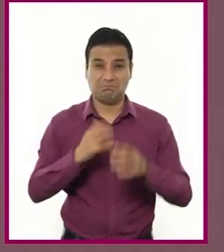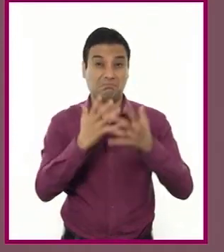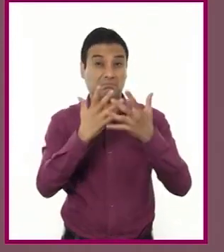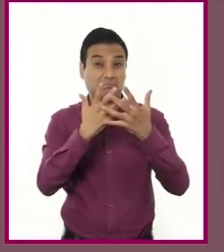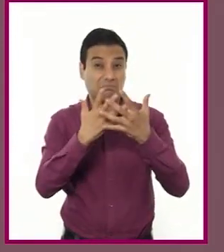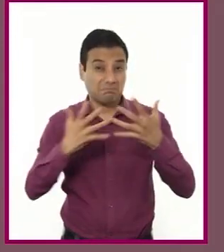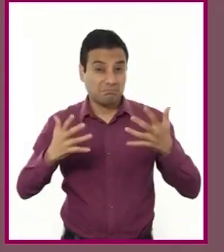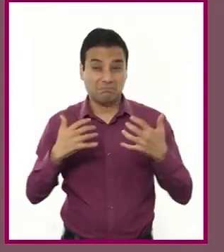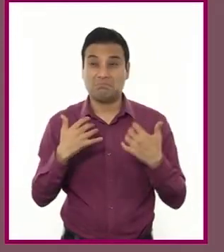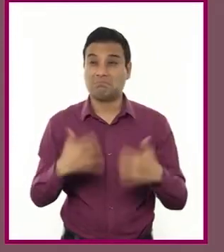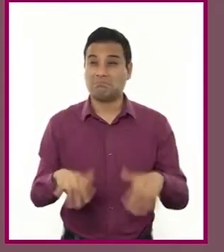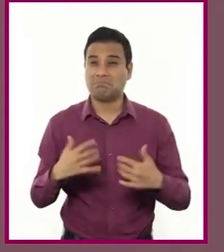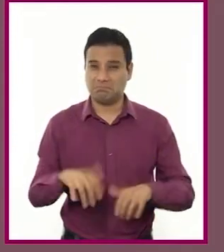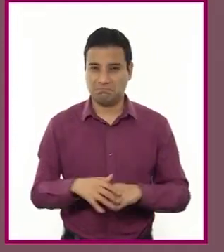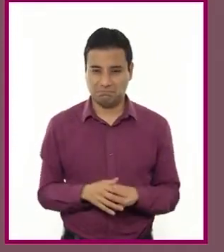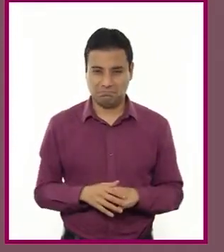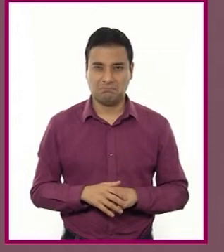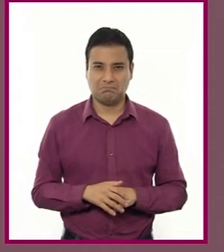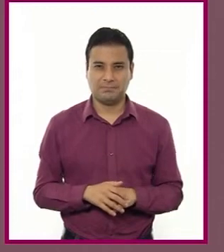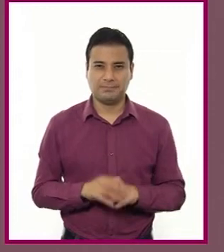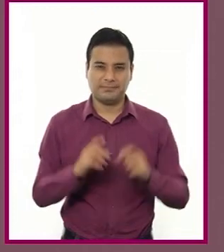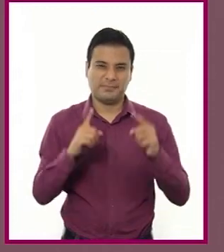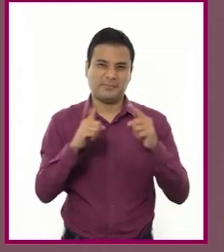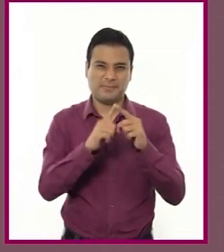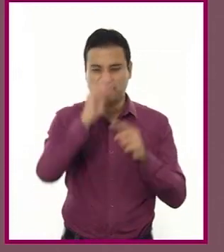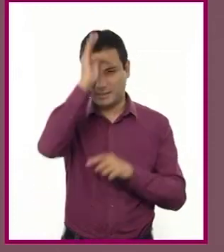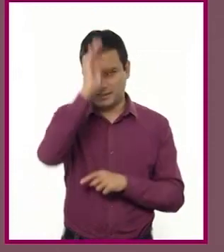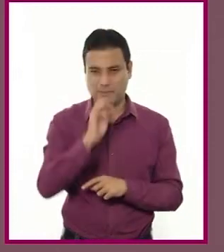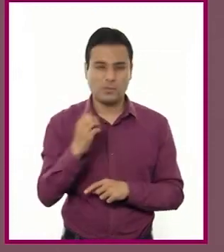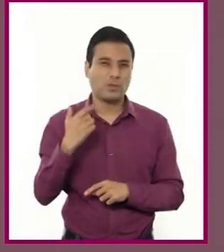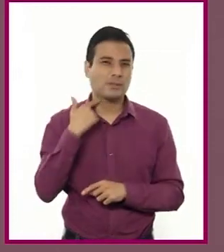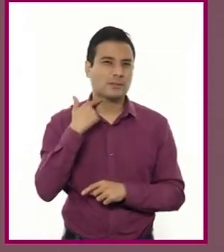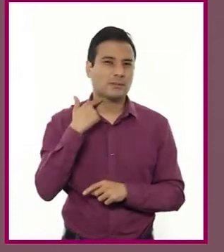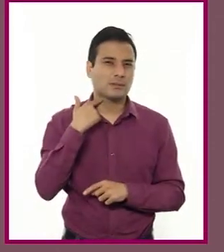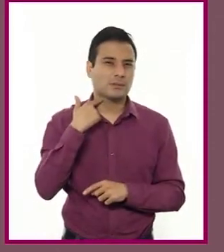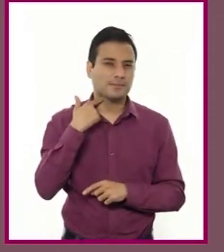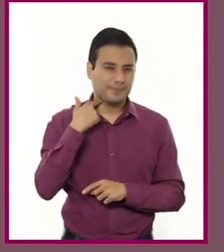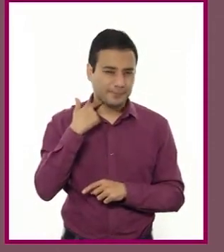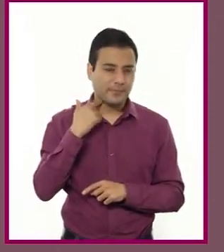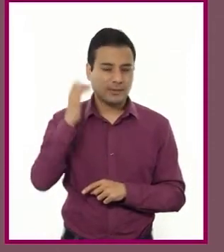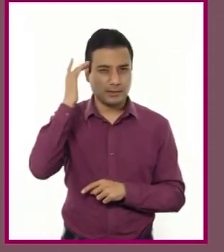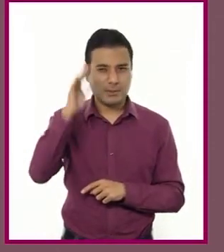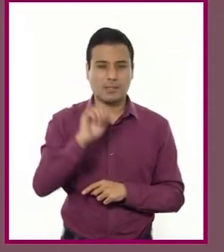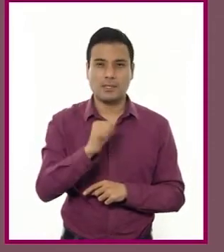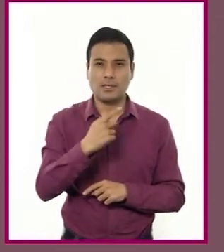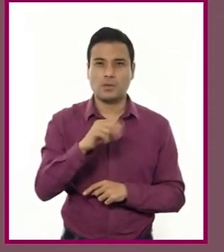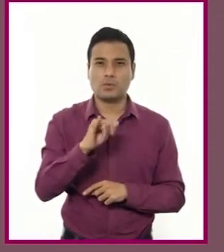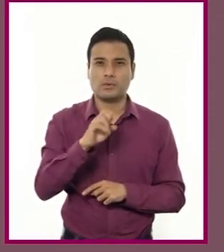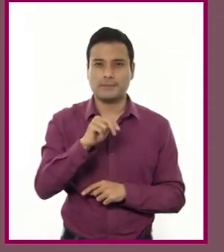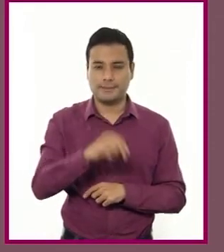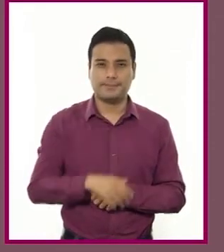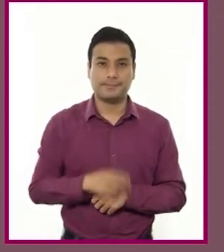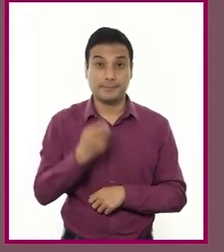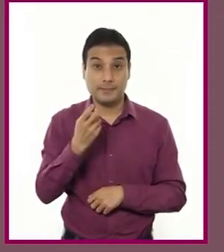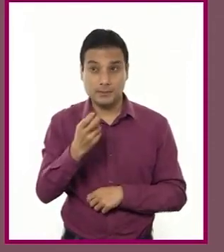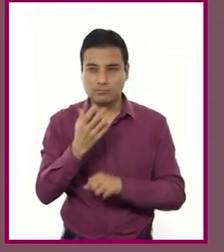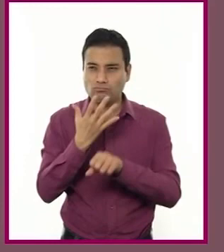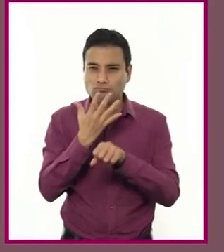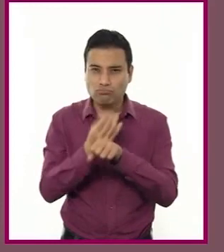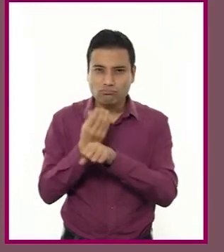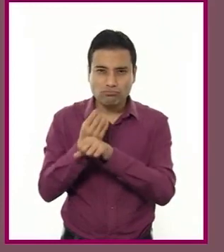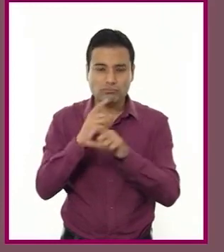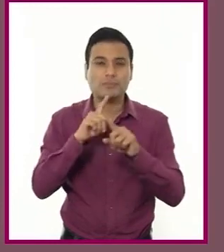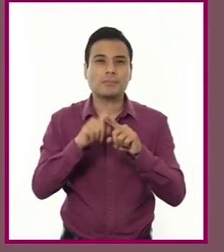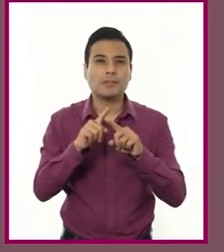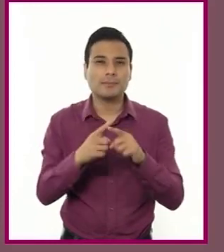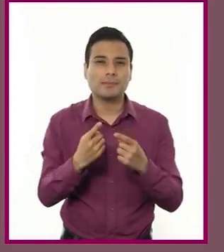estilo tipo fortaleza, es el templo y exconvento de San Agustín, en el municipio de Acolman, edificio que es restaurado por el Instituto